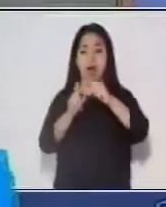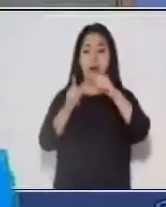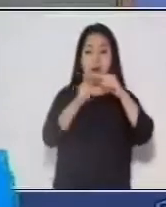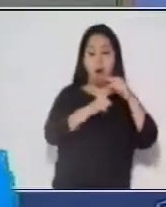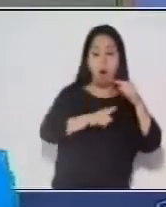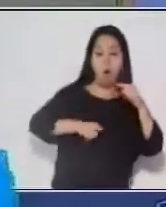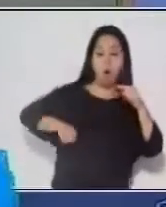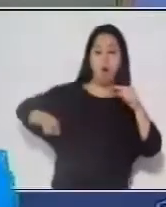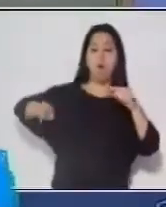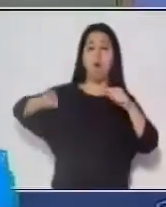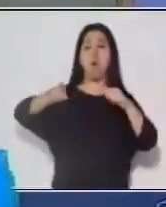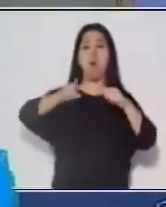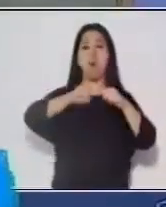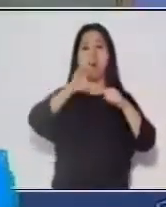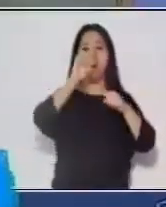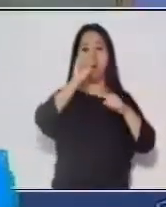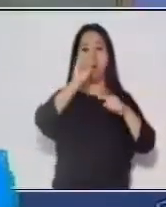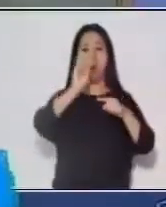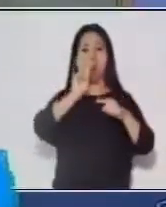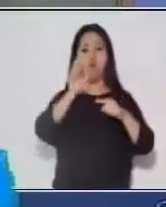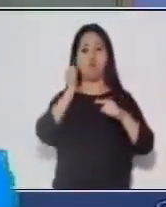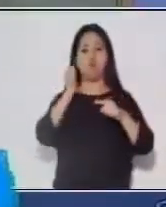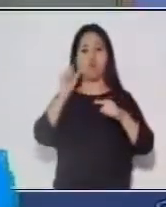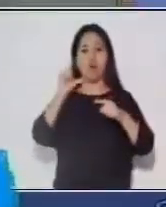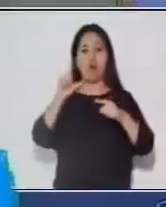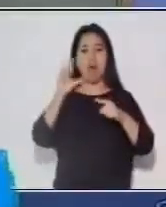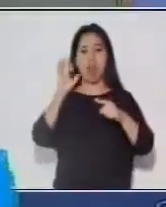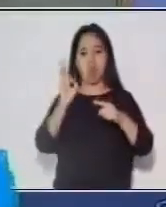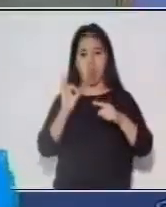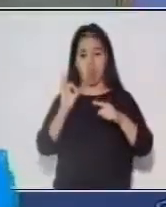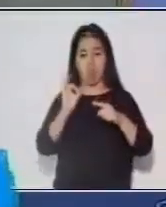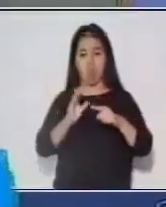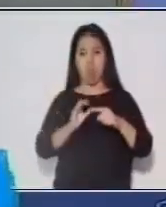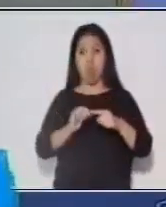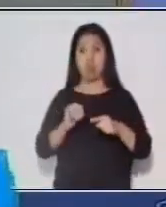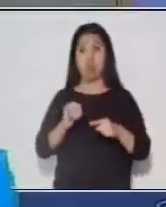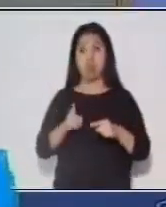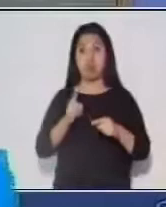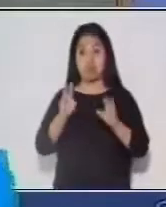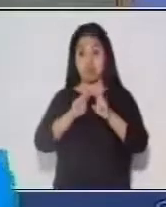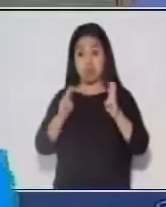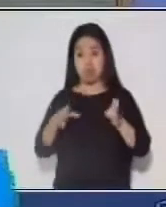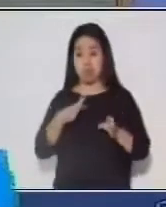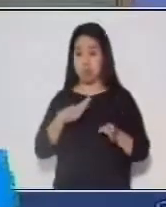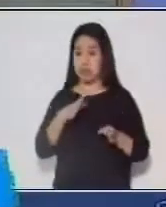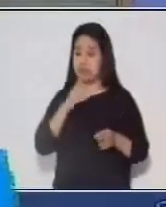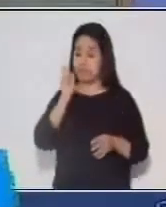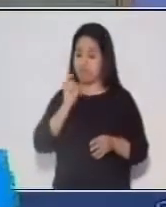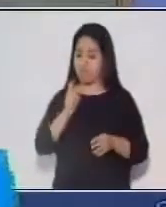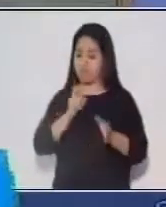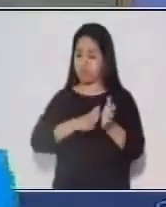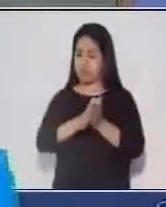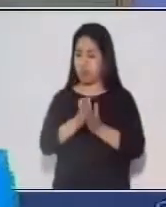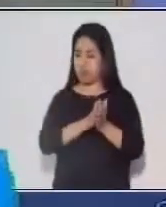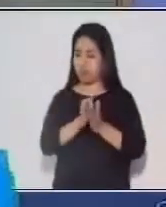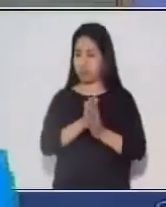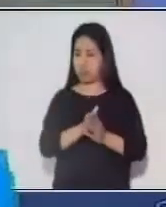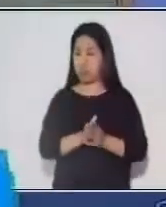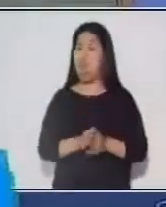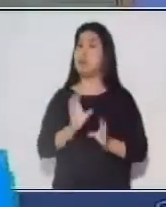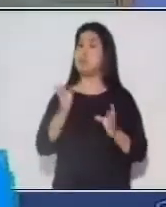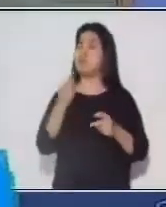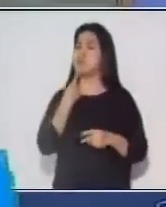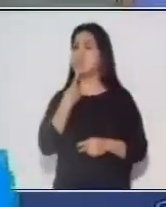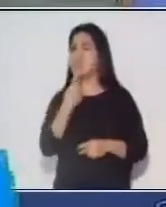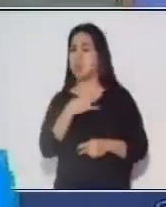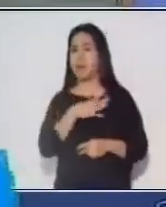si esto fuese una tabla, tendríamos que aprovecharla en su máxima dimensión. Entonces, nos dicen,